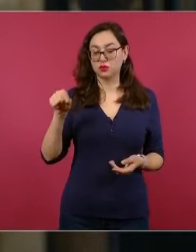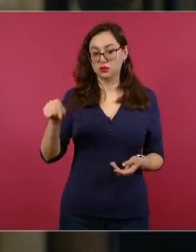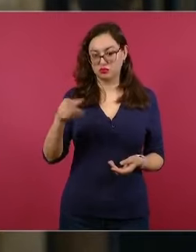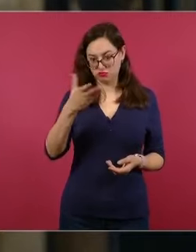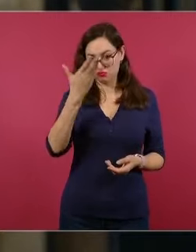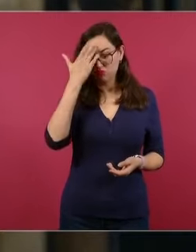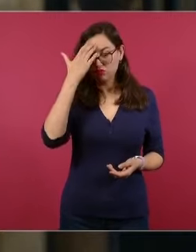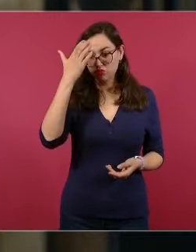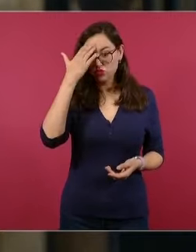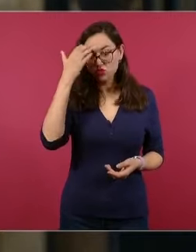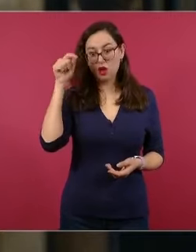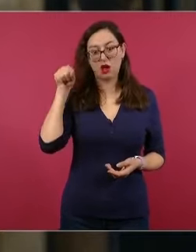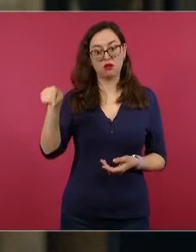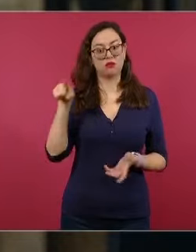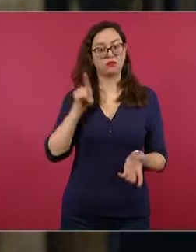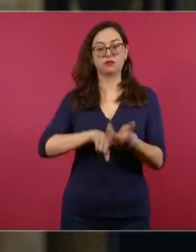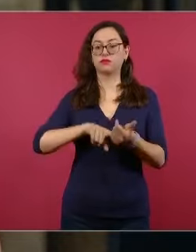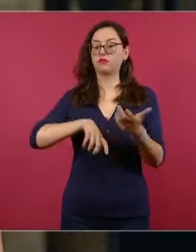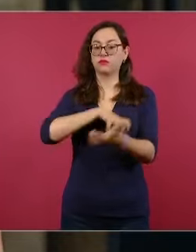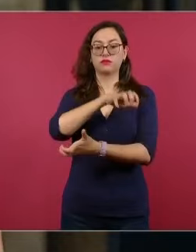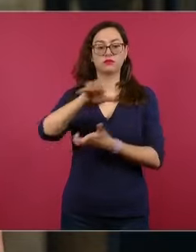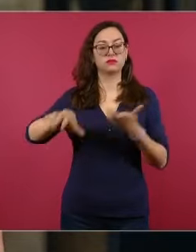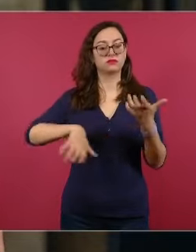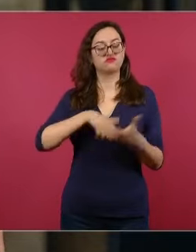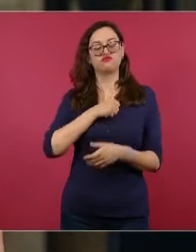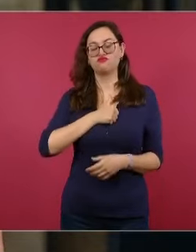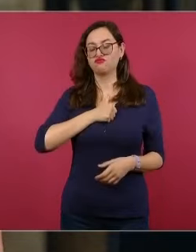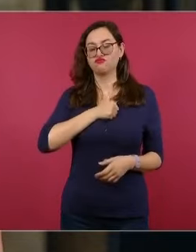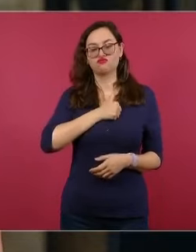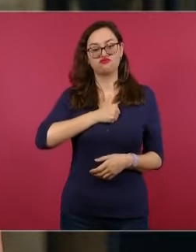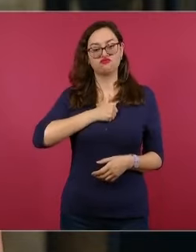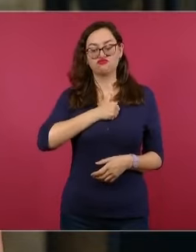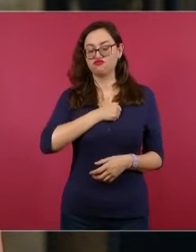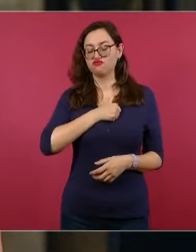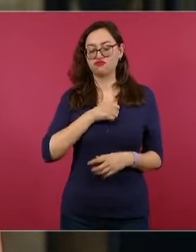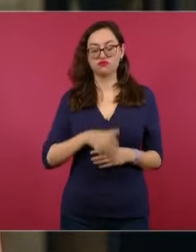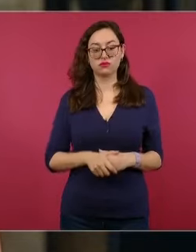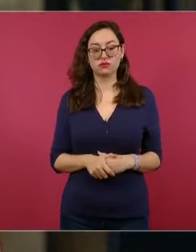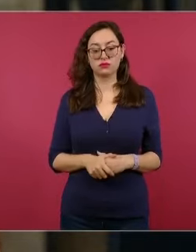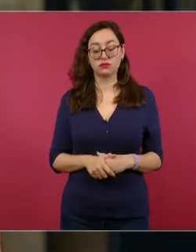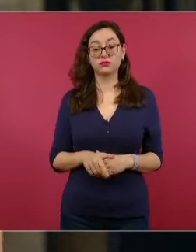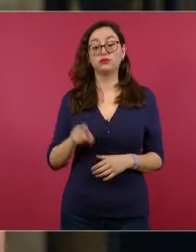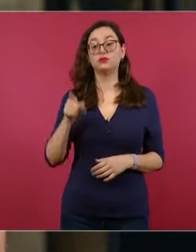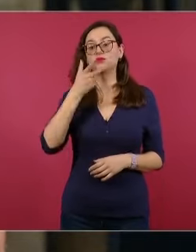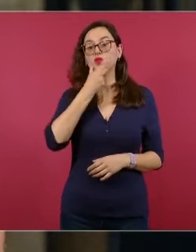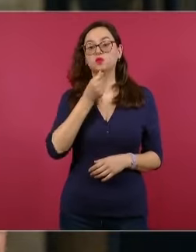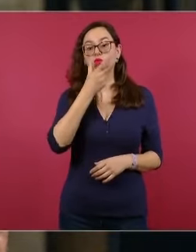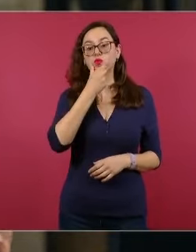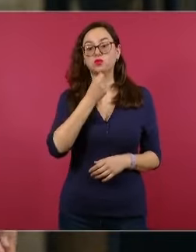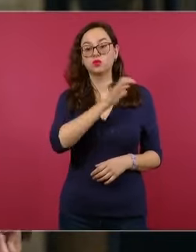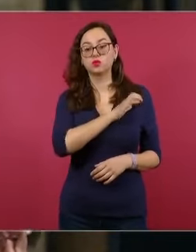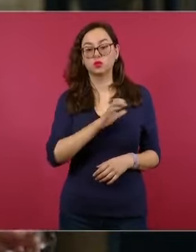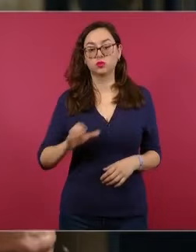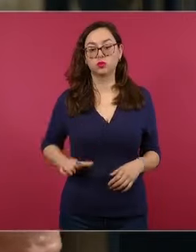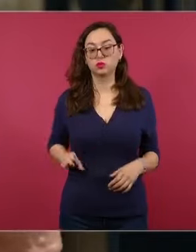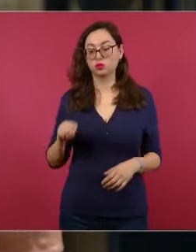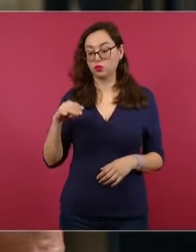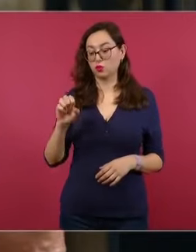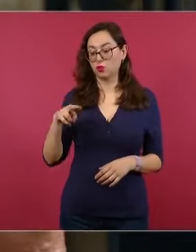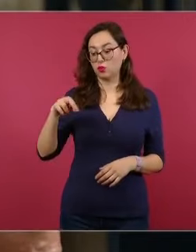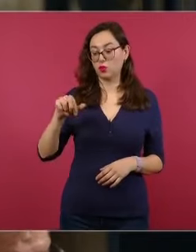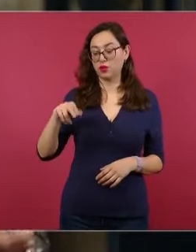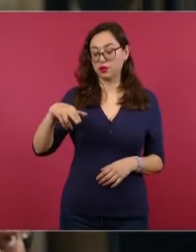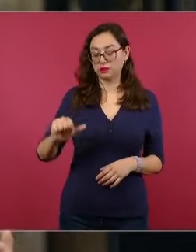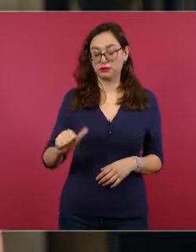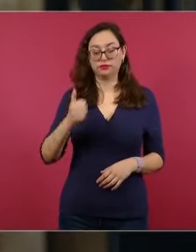municipios con más violencia que hay en el en el estado eh ahí el candidato de morena a la presidencia municipal Juan